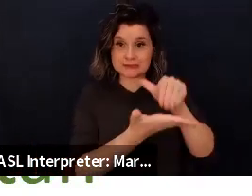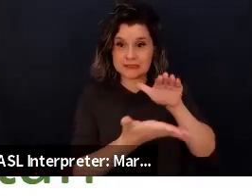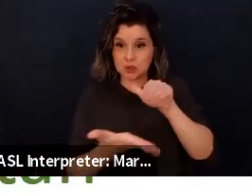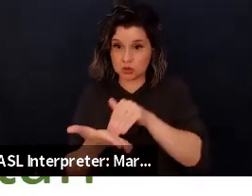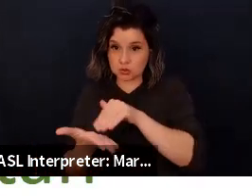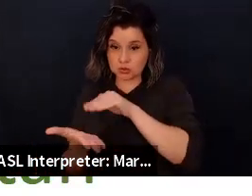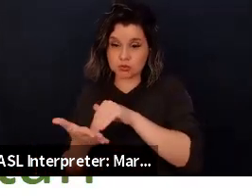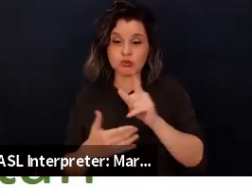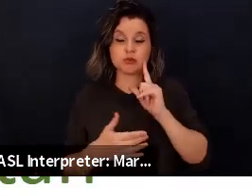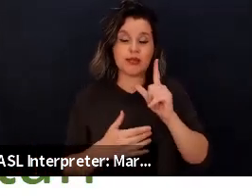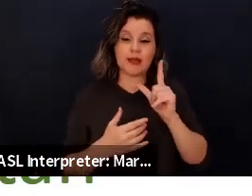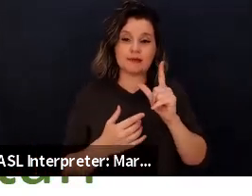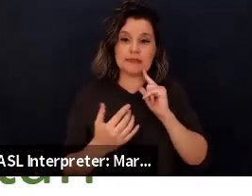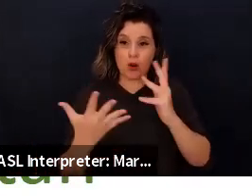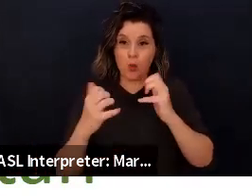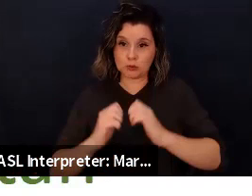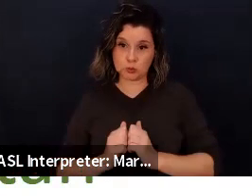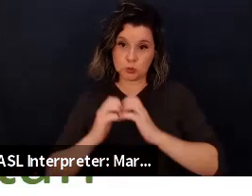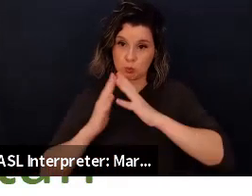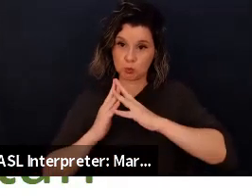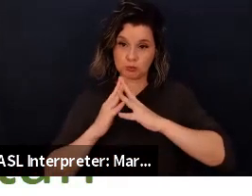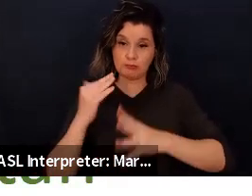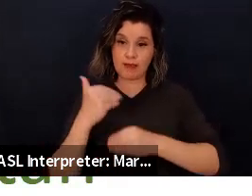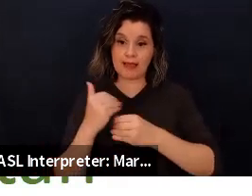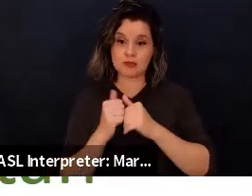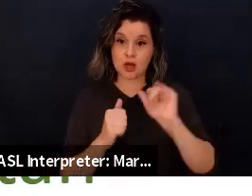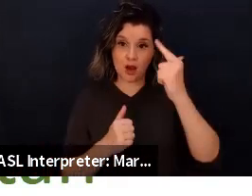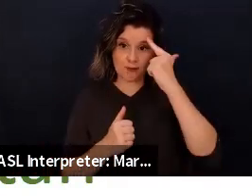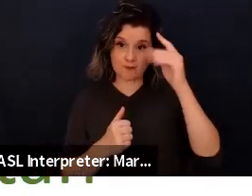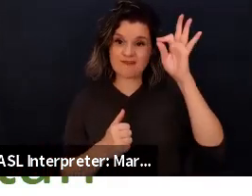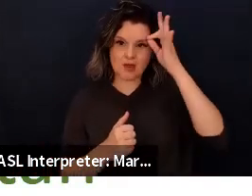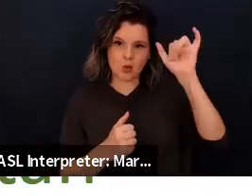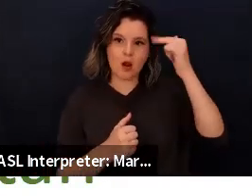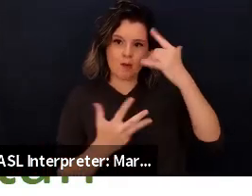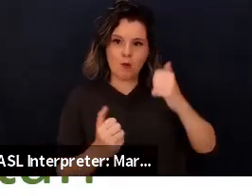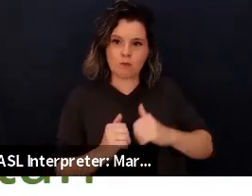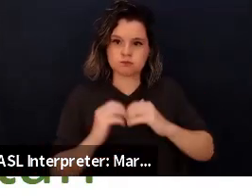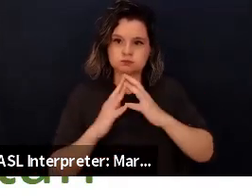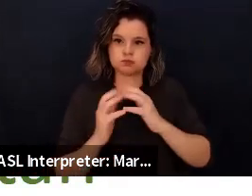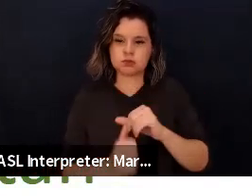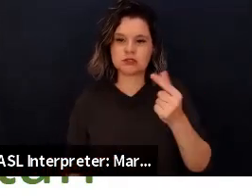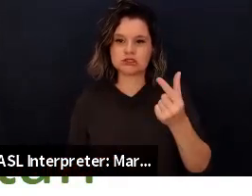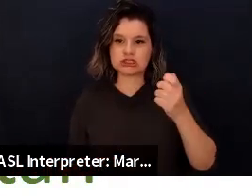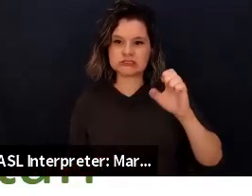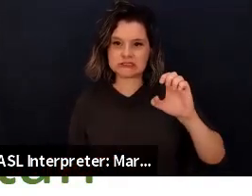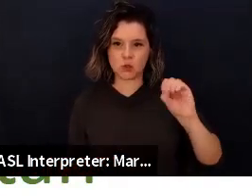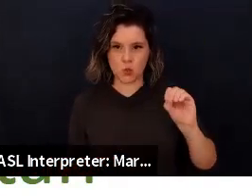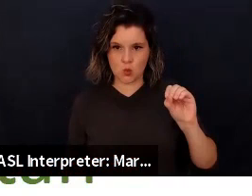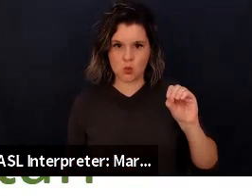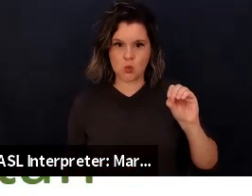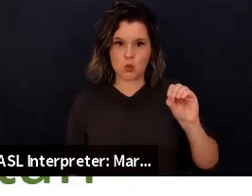detención que quieren añadir el gobierno federal y también GEO, lo cual es